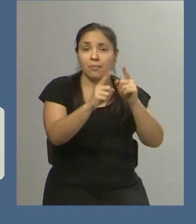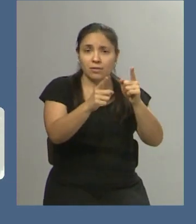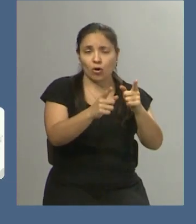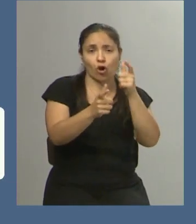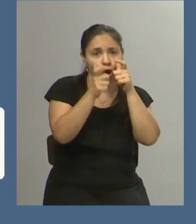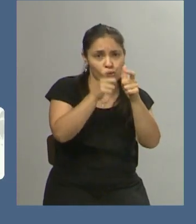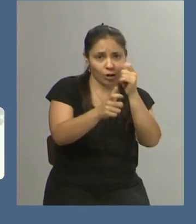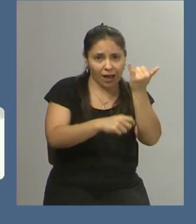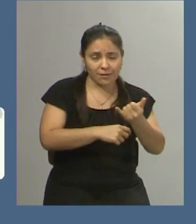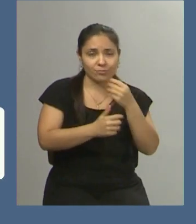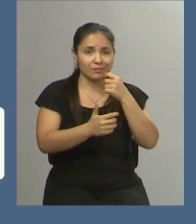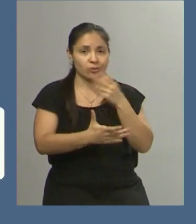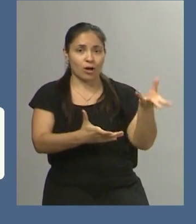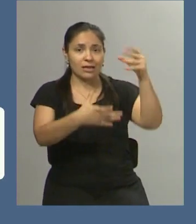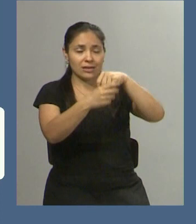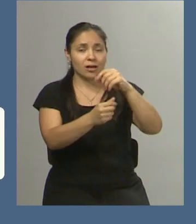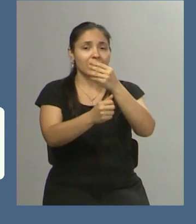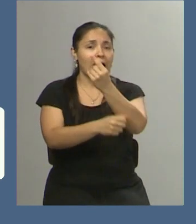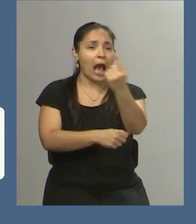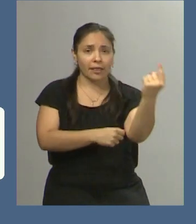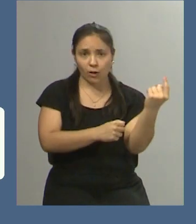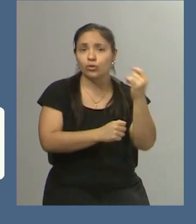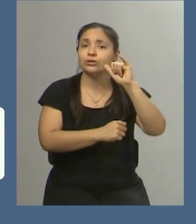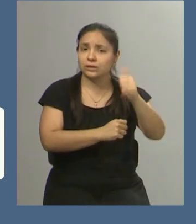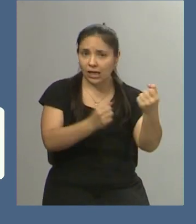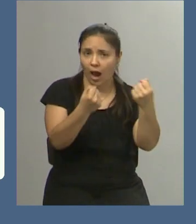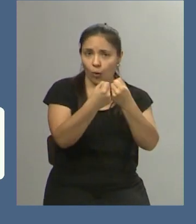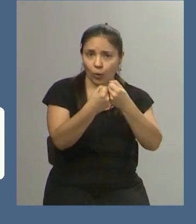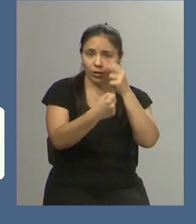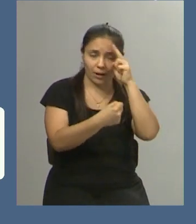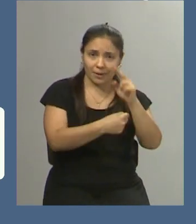si realmente todos los integrantes cumplen con lo que se acuerda?